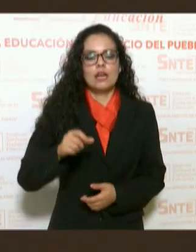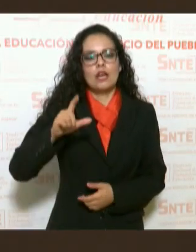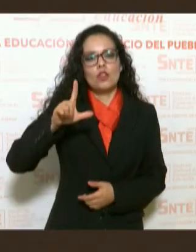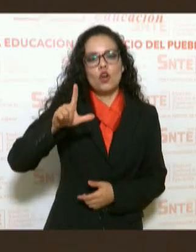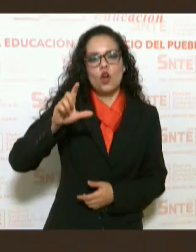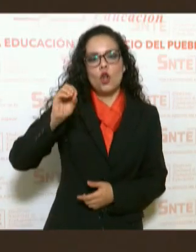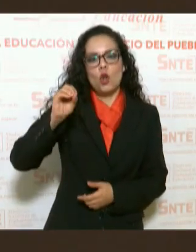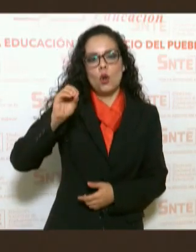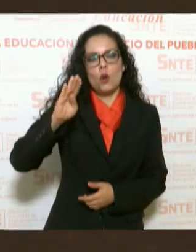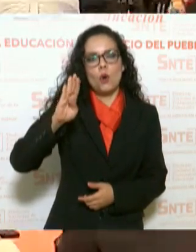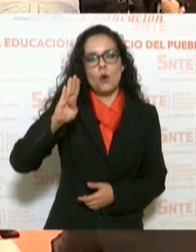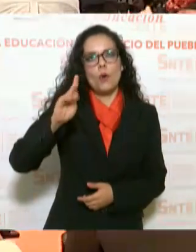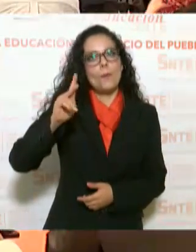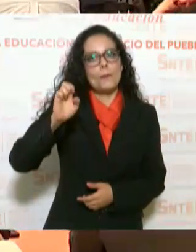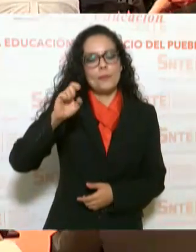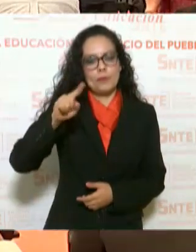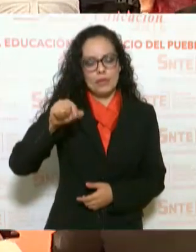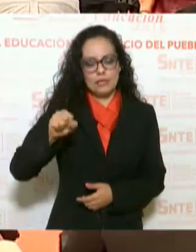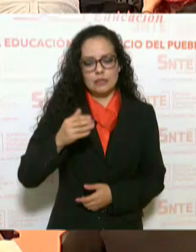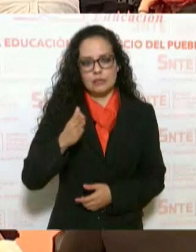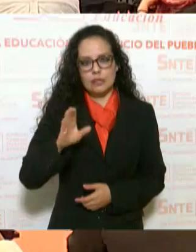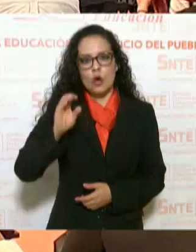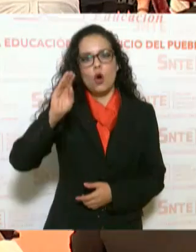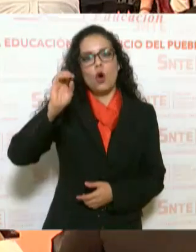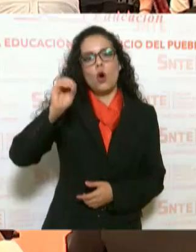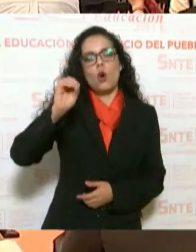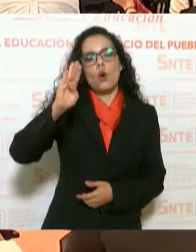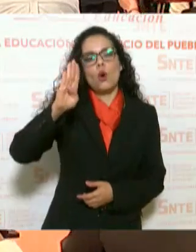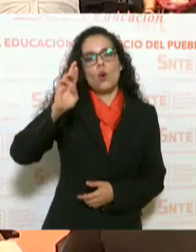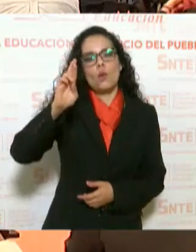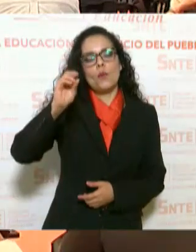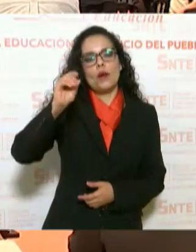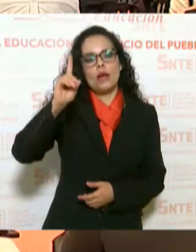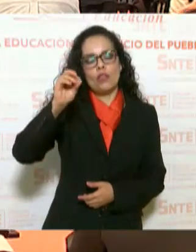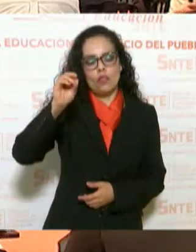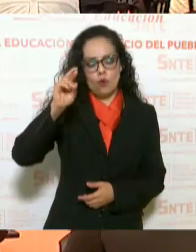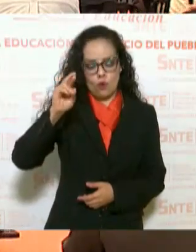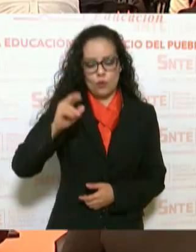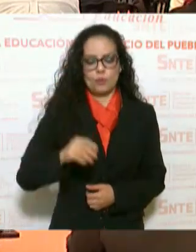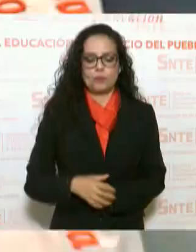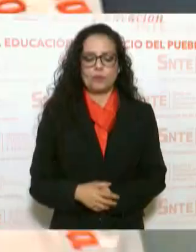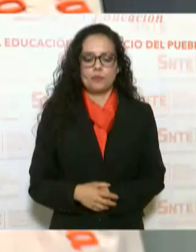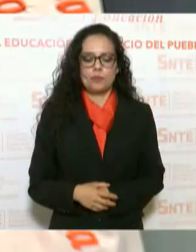Obrador, presidente constitucional de los Estados Unidos Mexicanos.